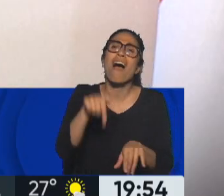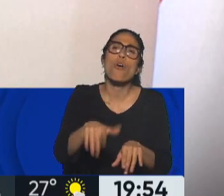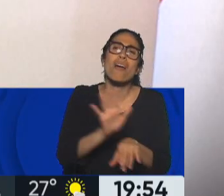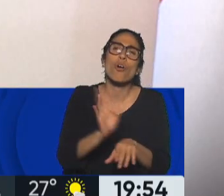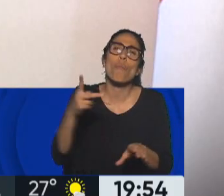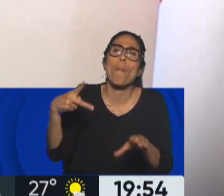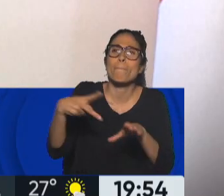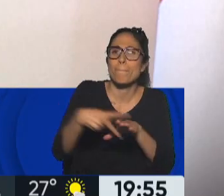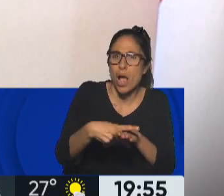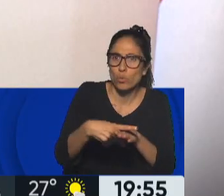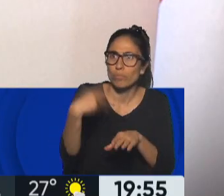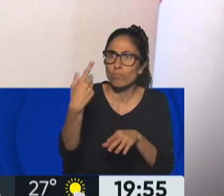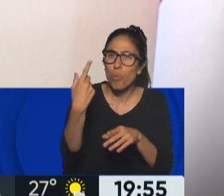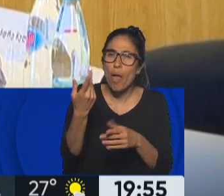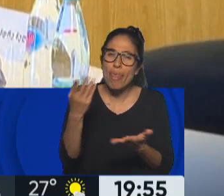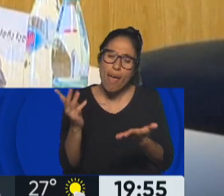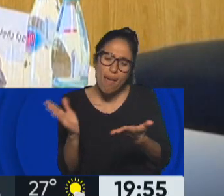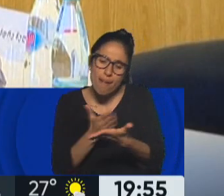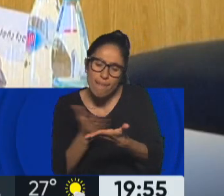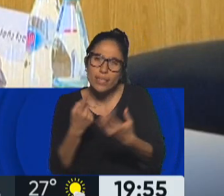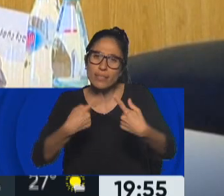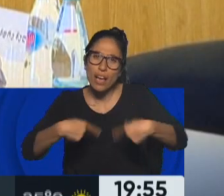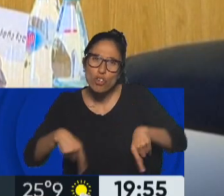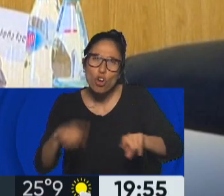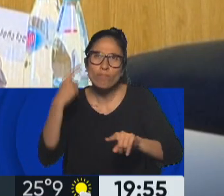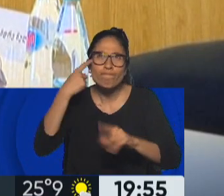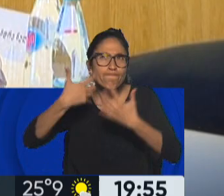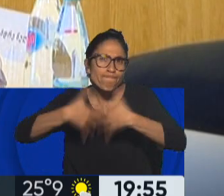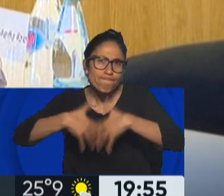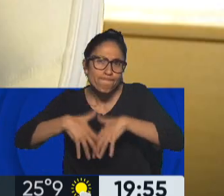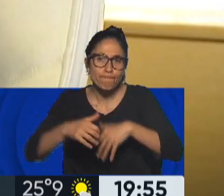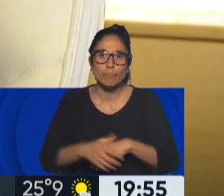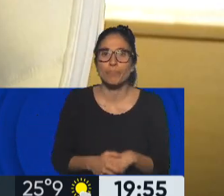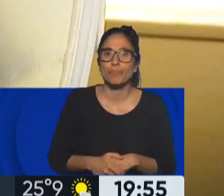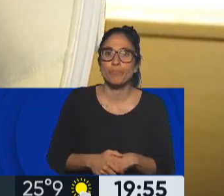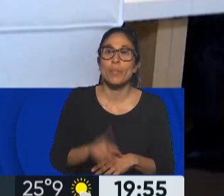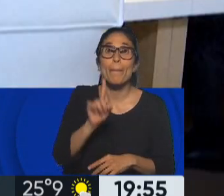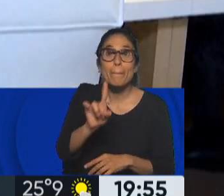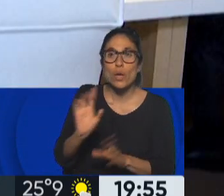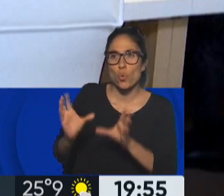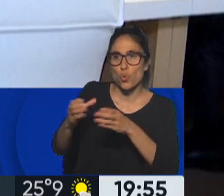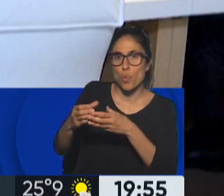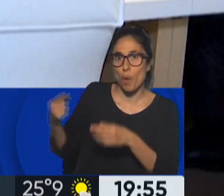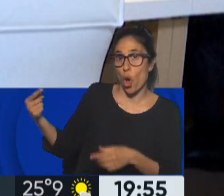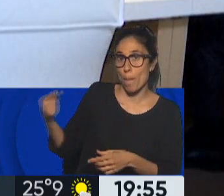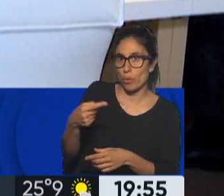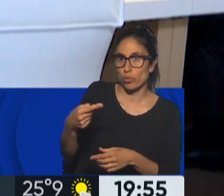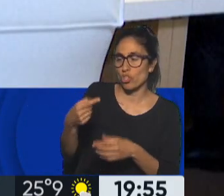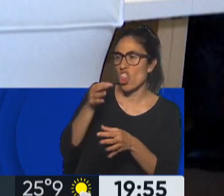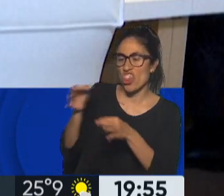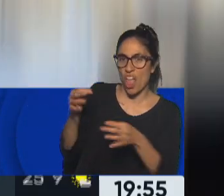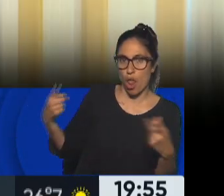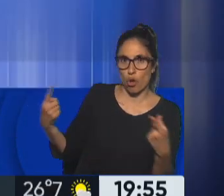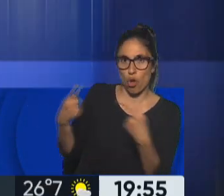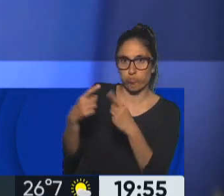de adhesión. Al mismo tiempo, descartó cualquier diálogo con la oposición a la que acusa de actuar bajo influencia